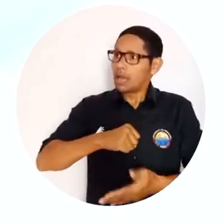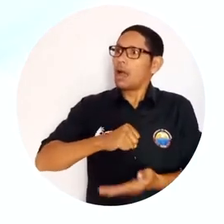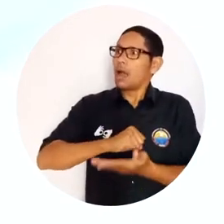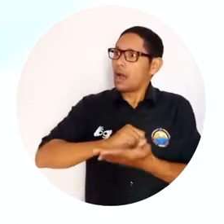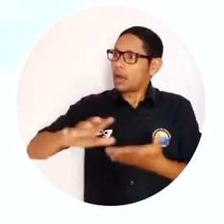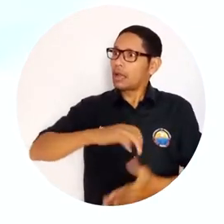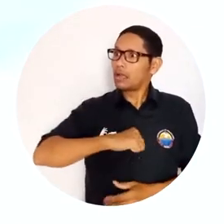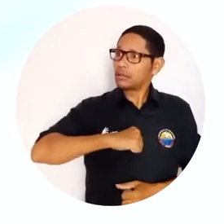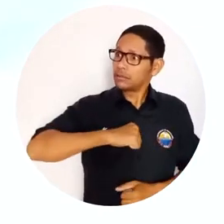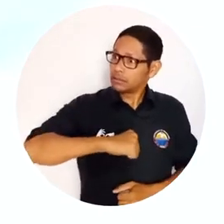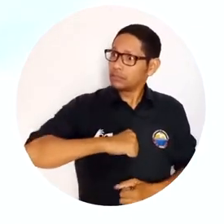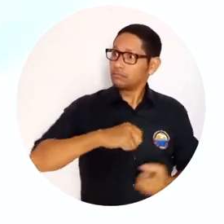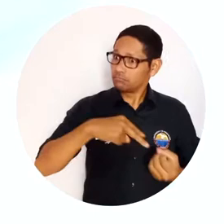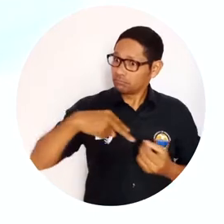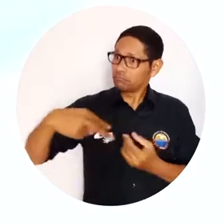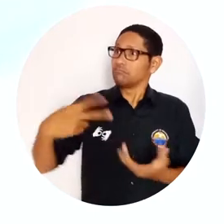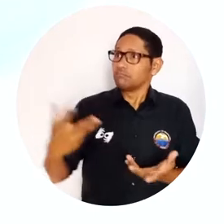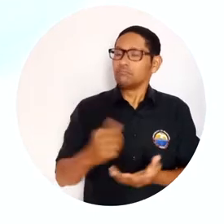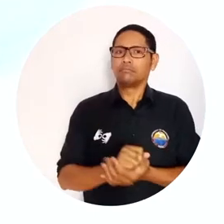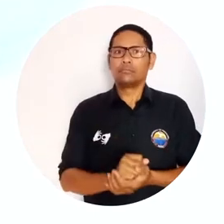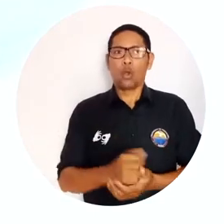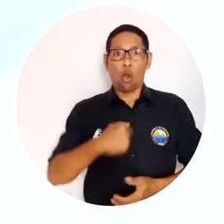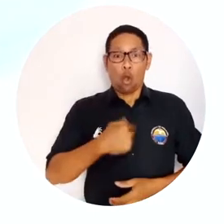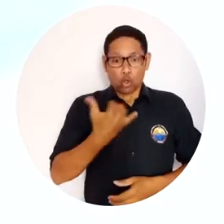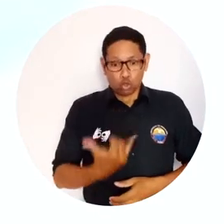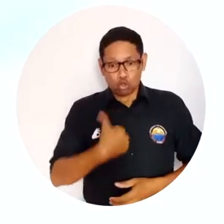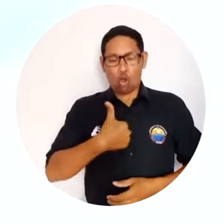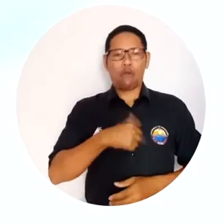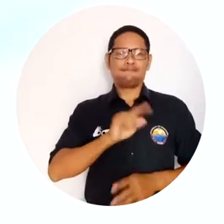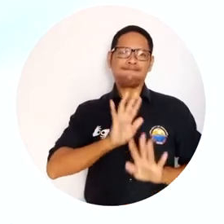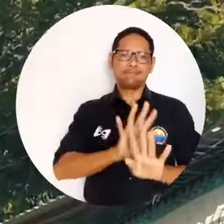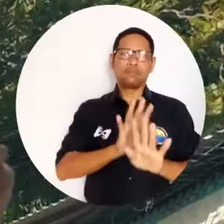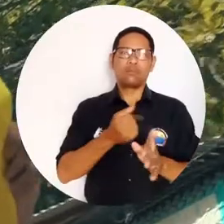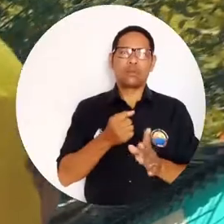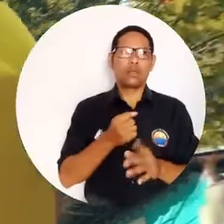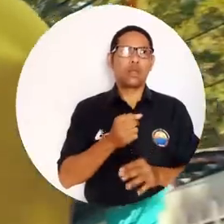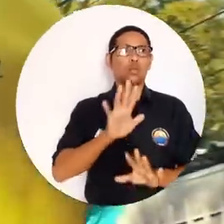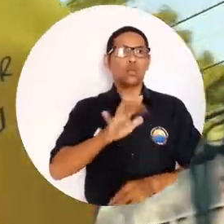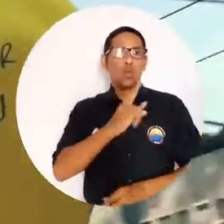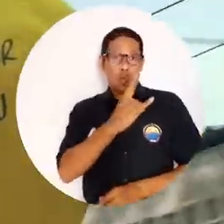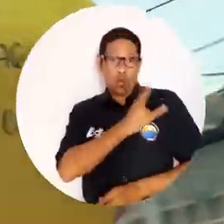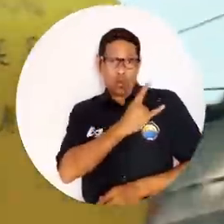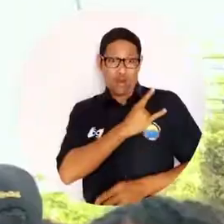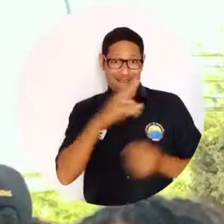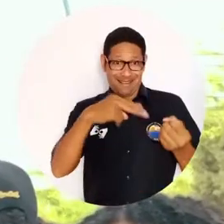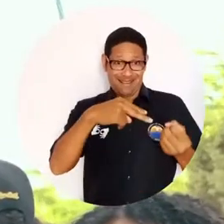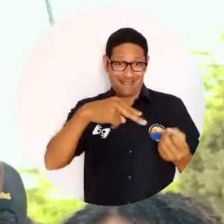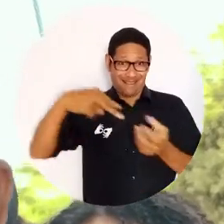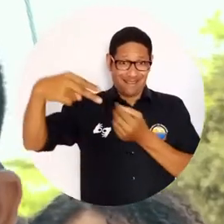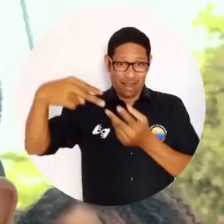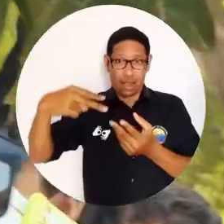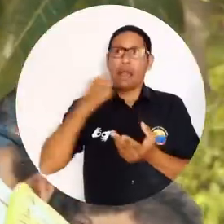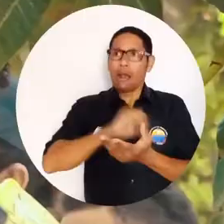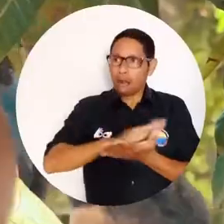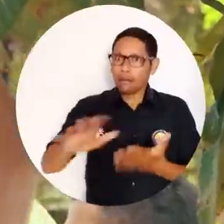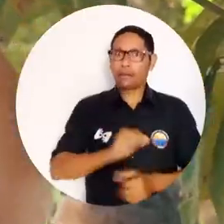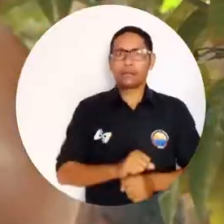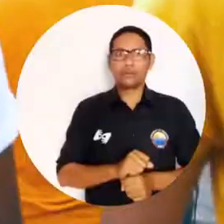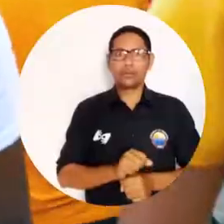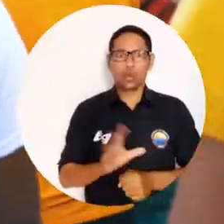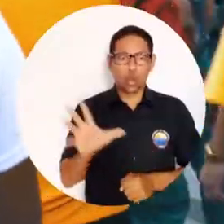y de calidad para todos. Hoy yo marcho para que en Colombia la educación superior sea gratuita y todos los jóvenes al momento de